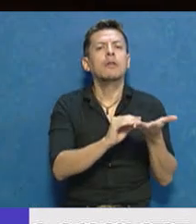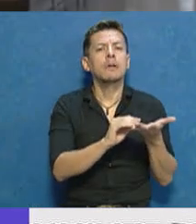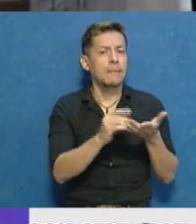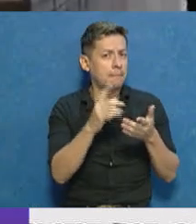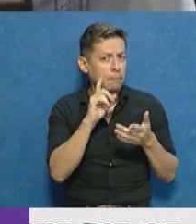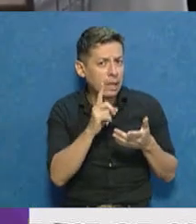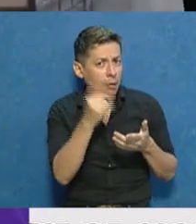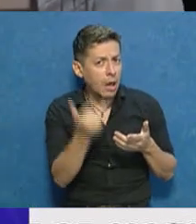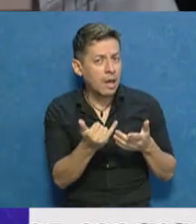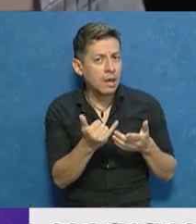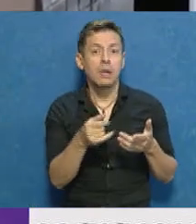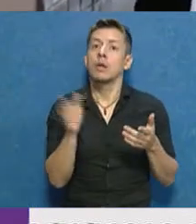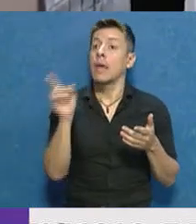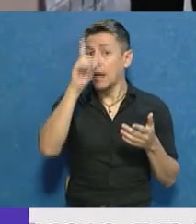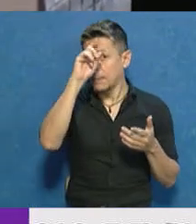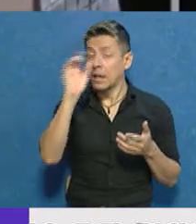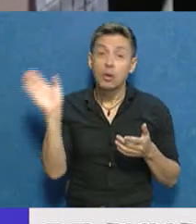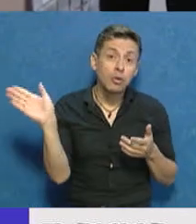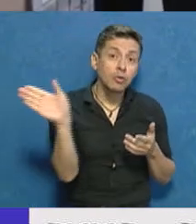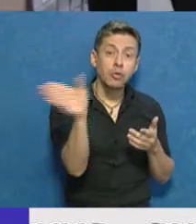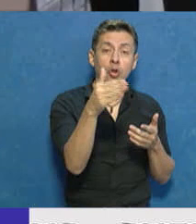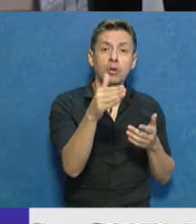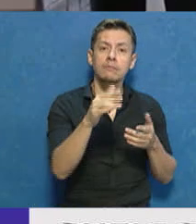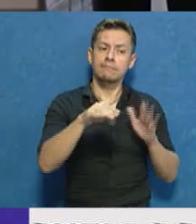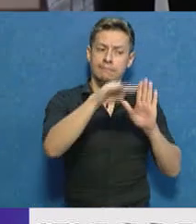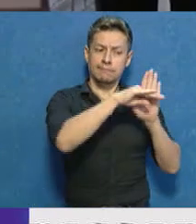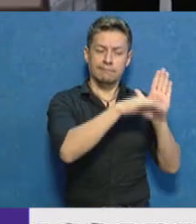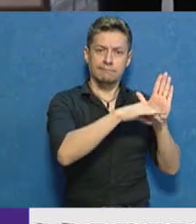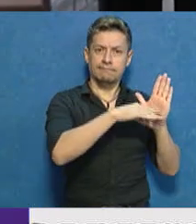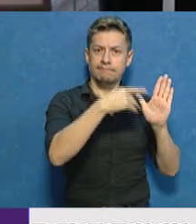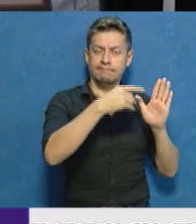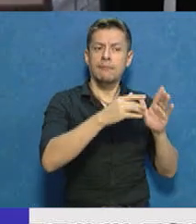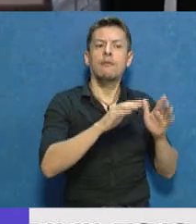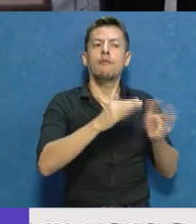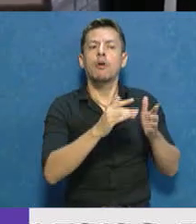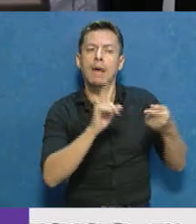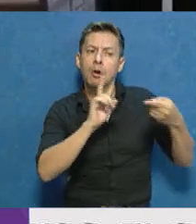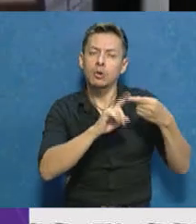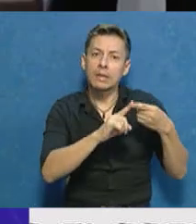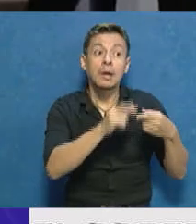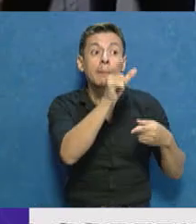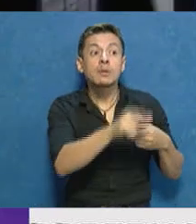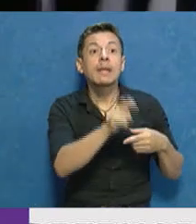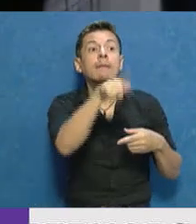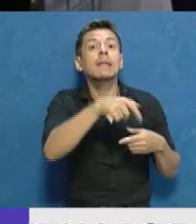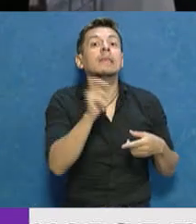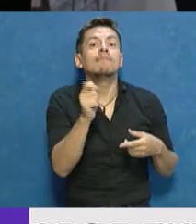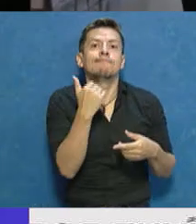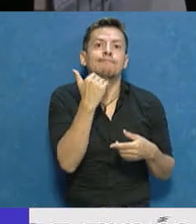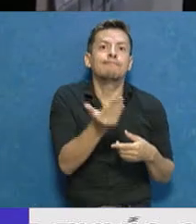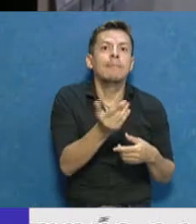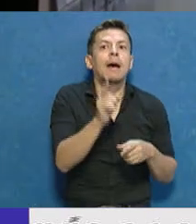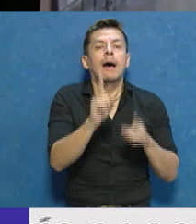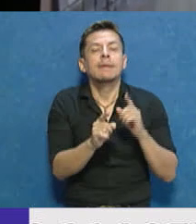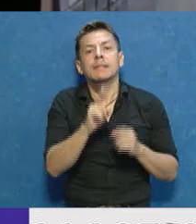Todos los equipos de salud de todos los hospitales tienen normas de bioseguridad porque no saben con qué pacientes se van a encontrar. Por ahí existen